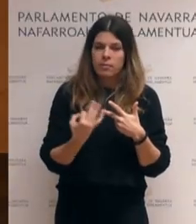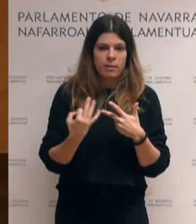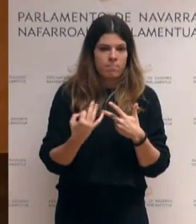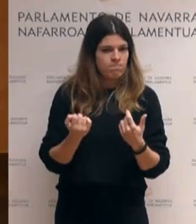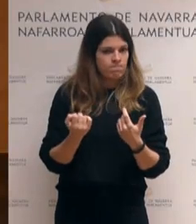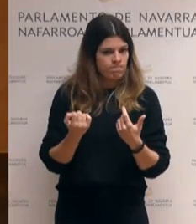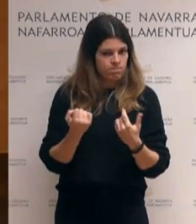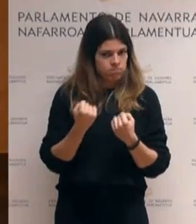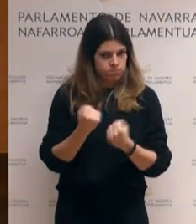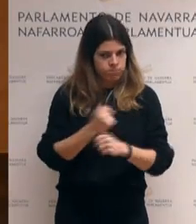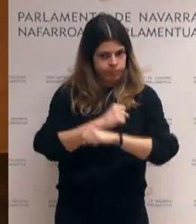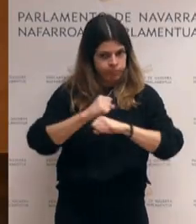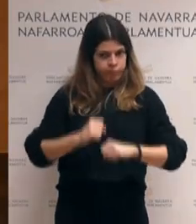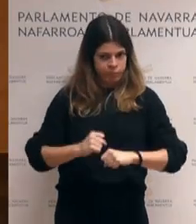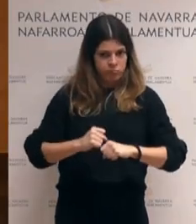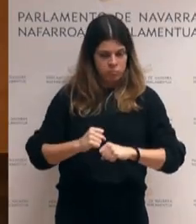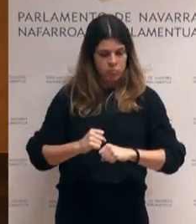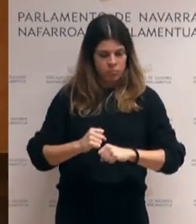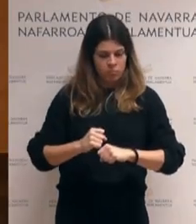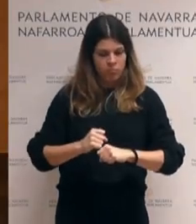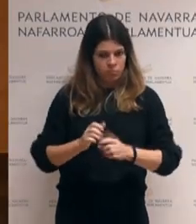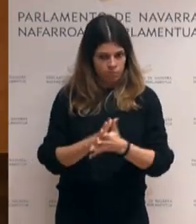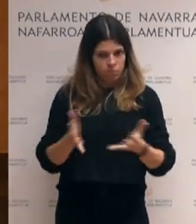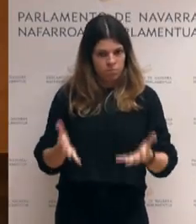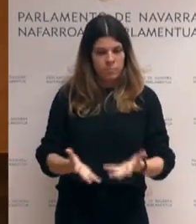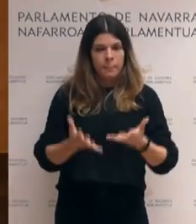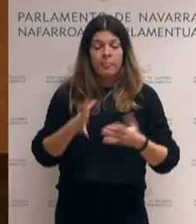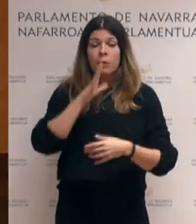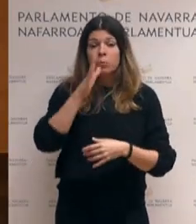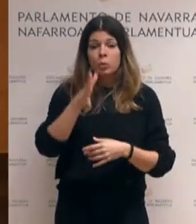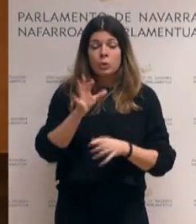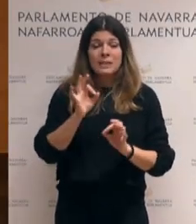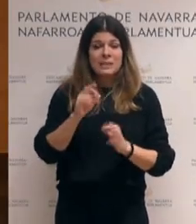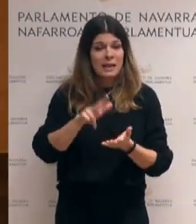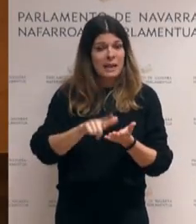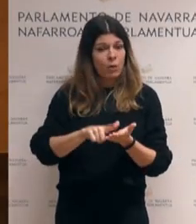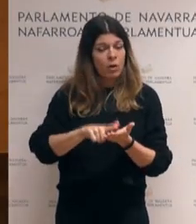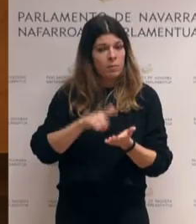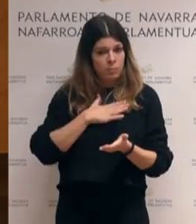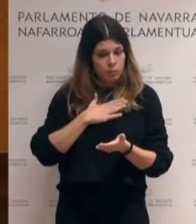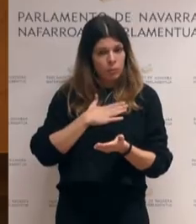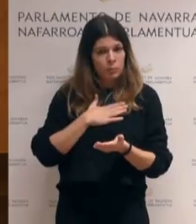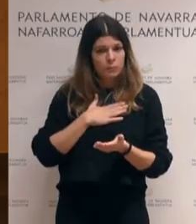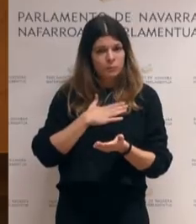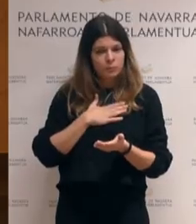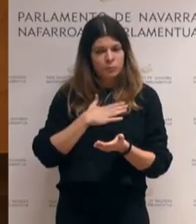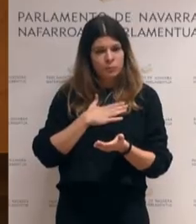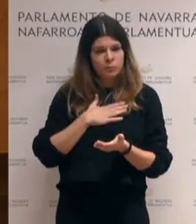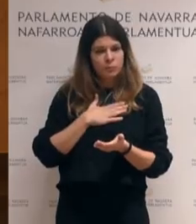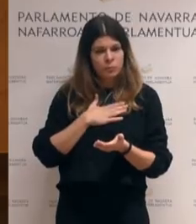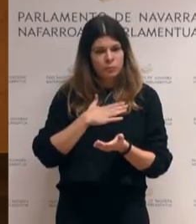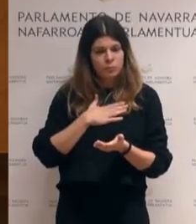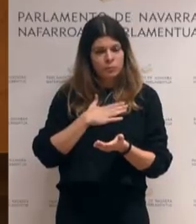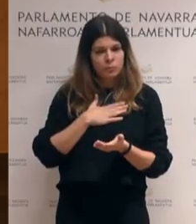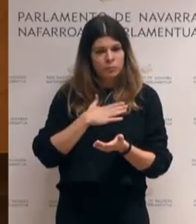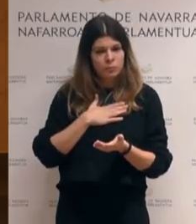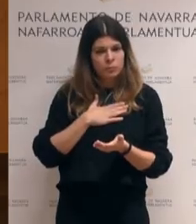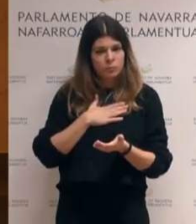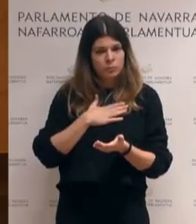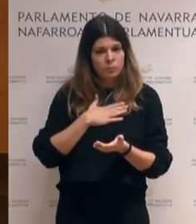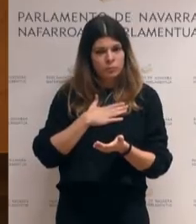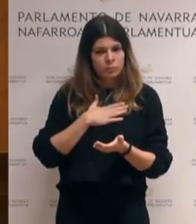berezko hizkuntza den hean gure nortasuna eta idios berezko parte den ea